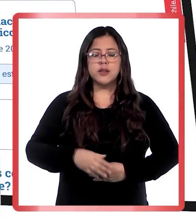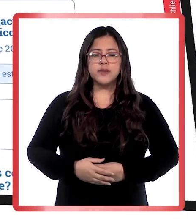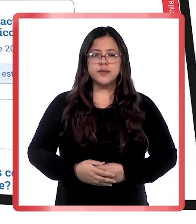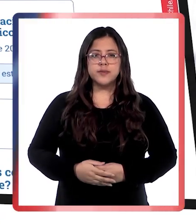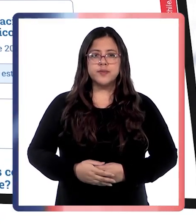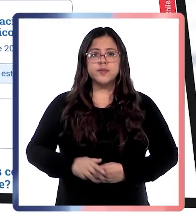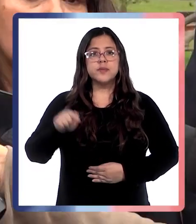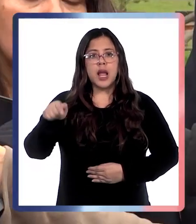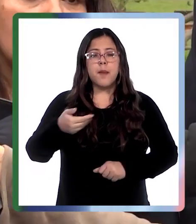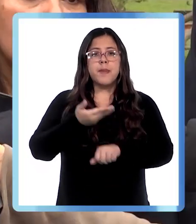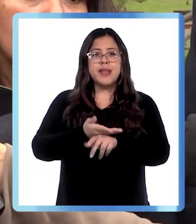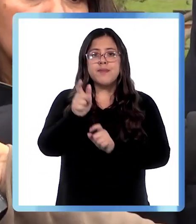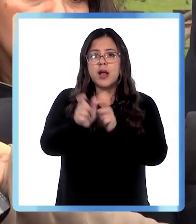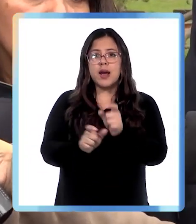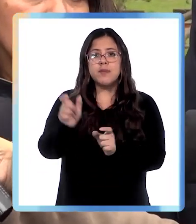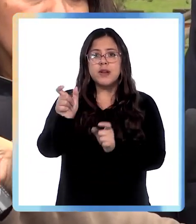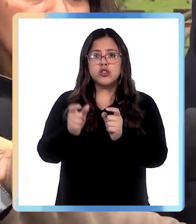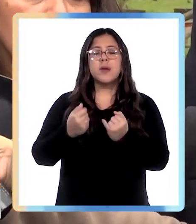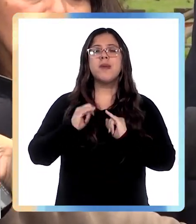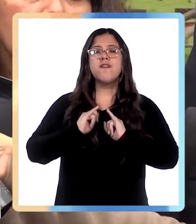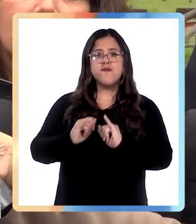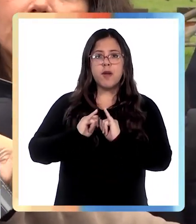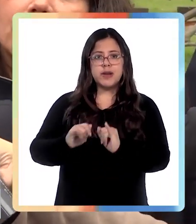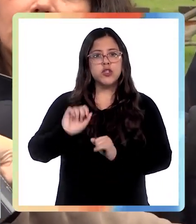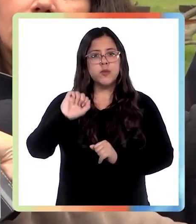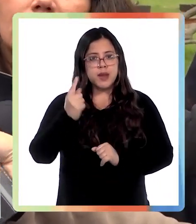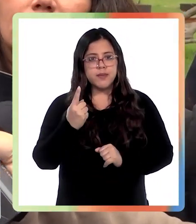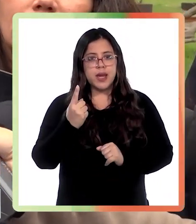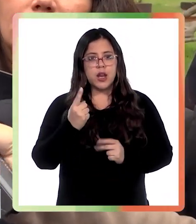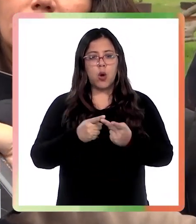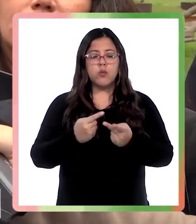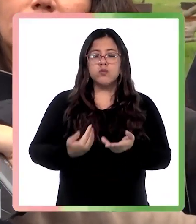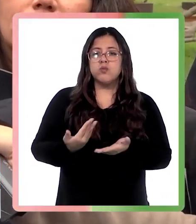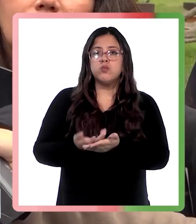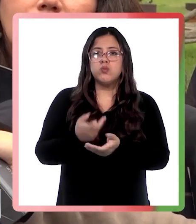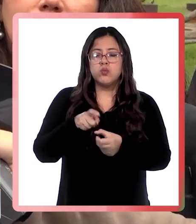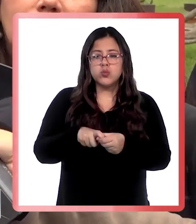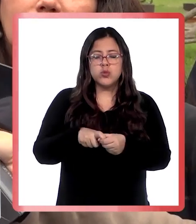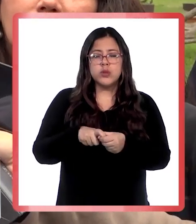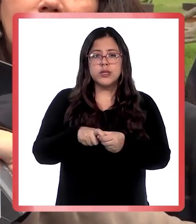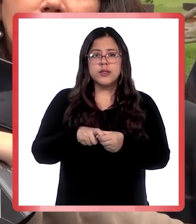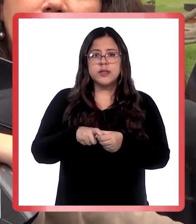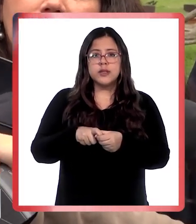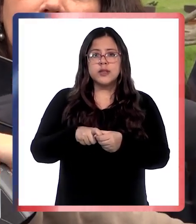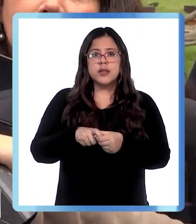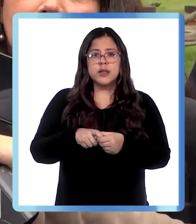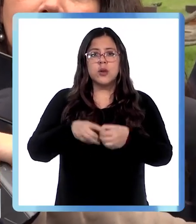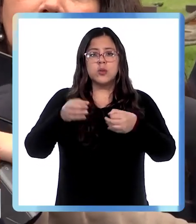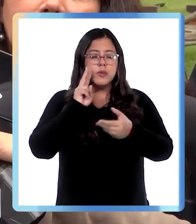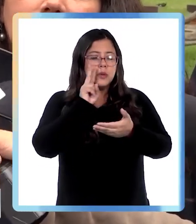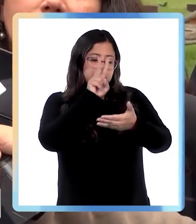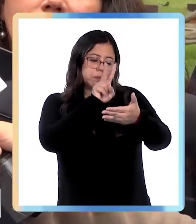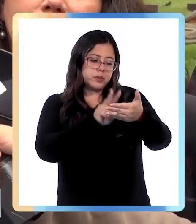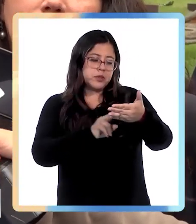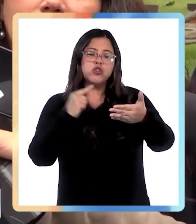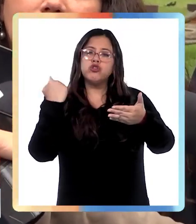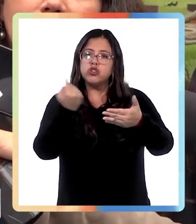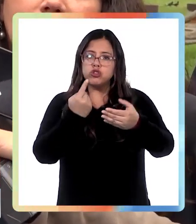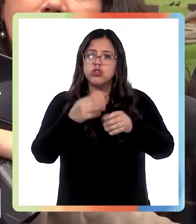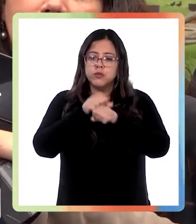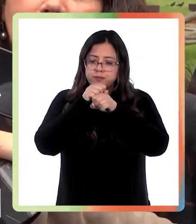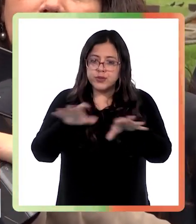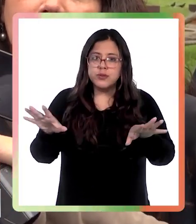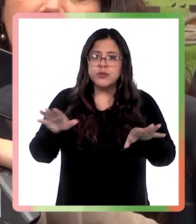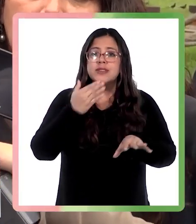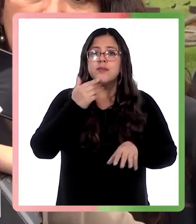electrico.cl queremos hacer un llamado a la comunidad a informarse primeramente a postular eh A que revisen Los criterios nosotros vamos a estar